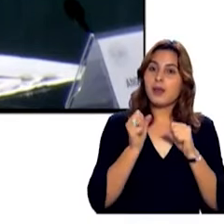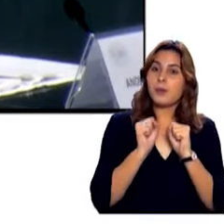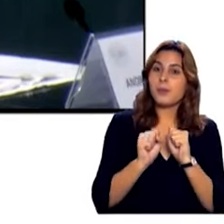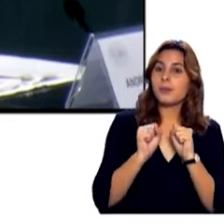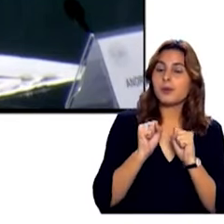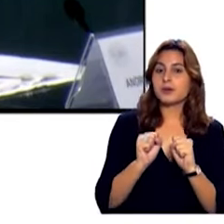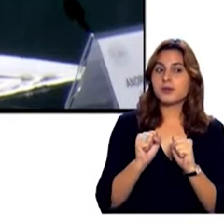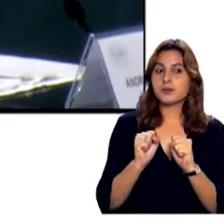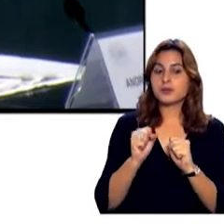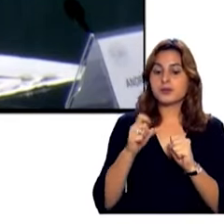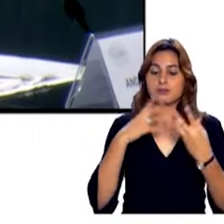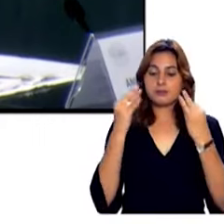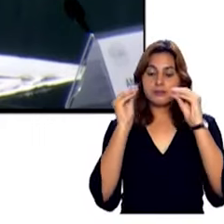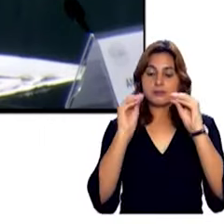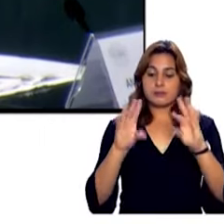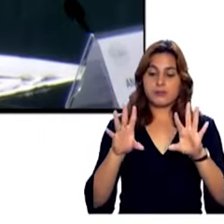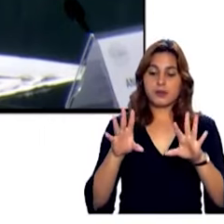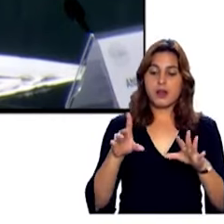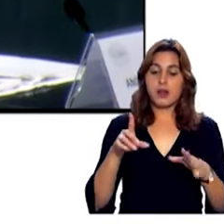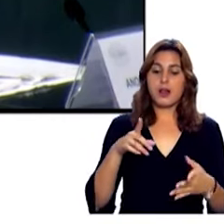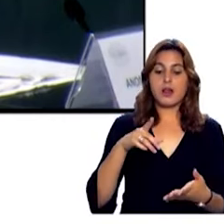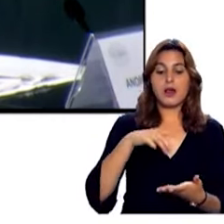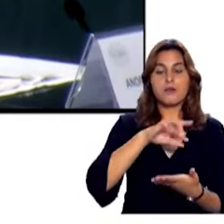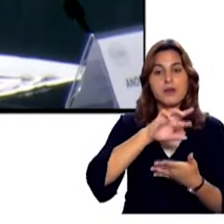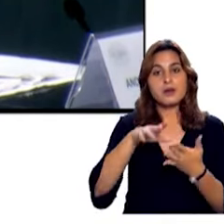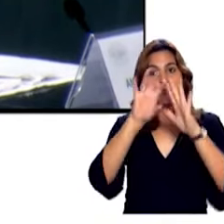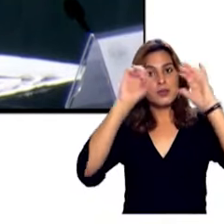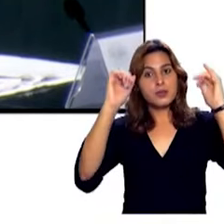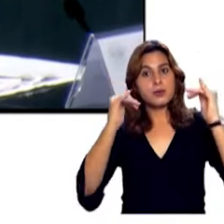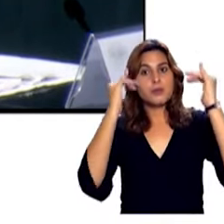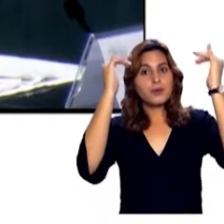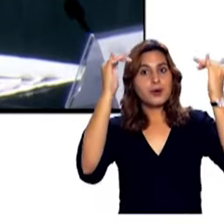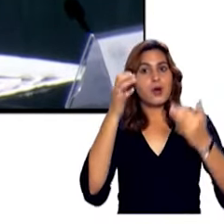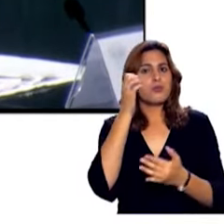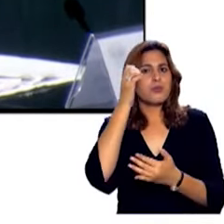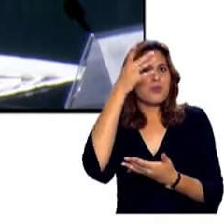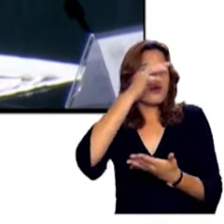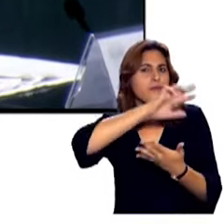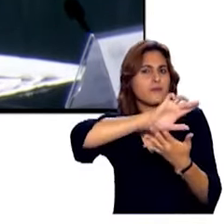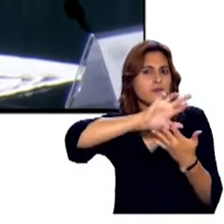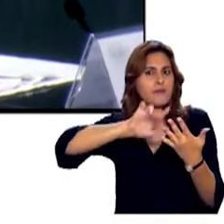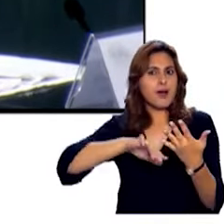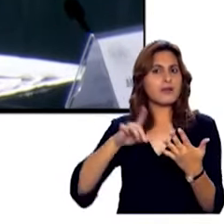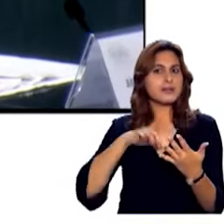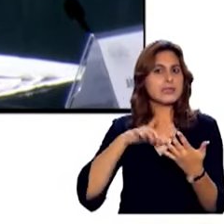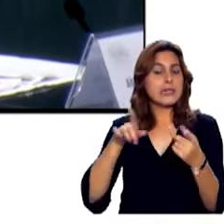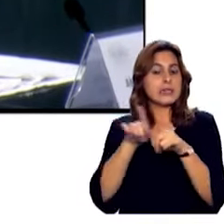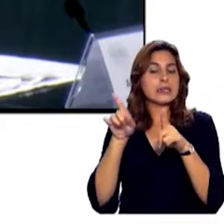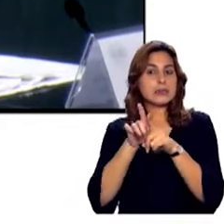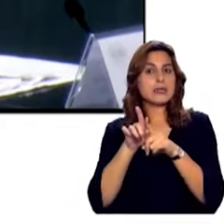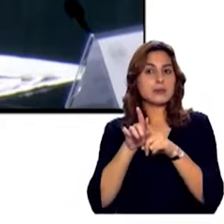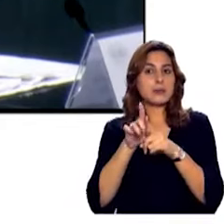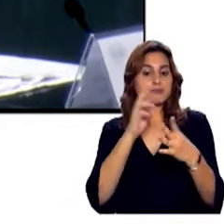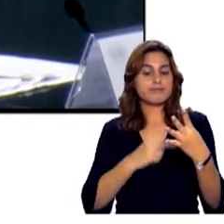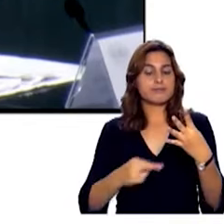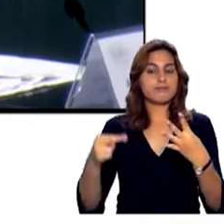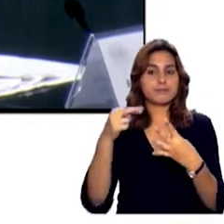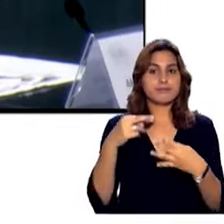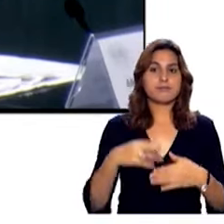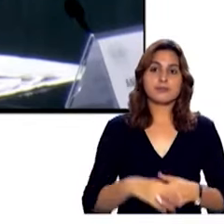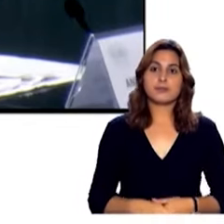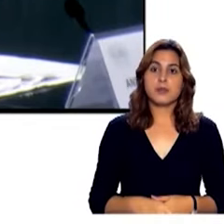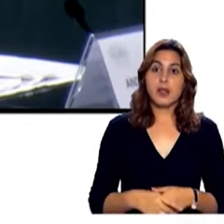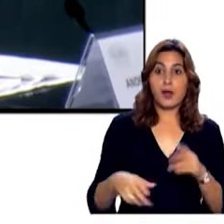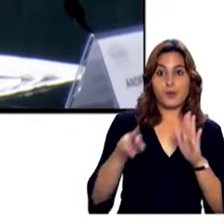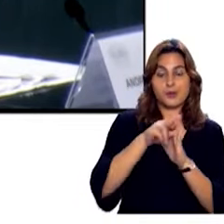conocimientos recursos que estab la jurisic la situación espaa en el régimen espaol está prohibido